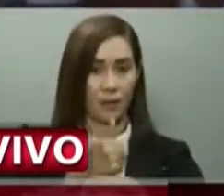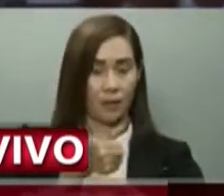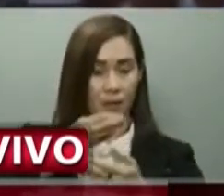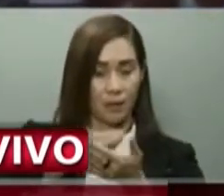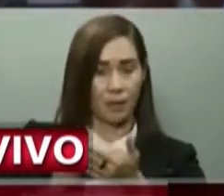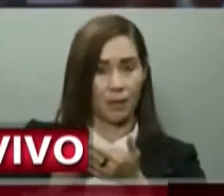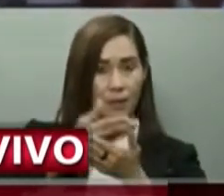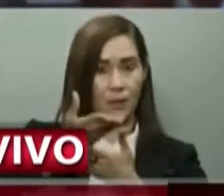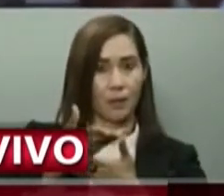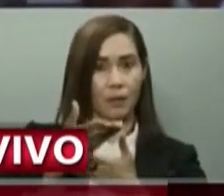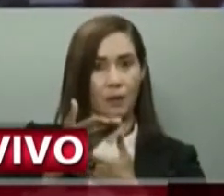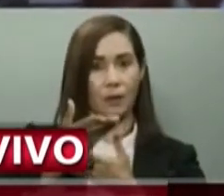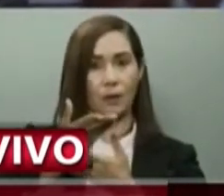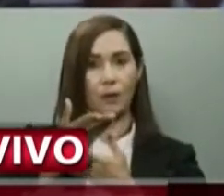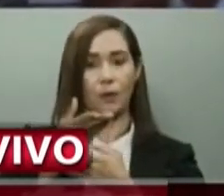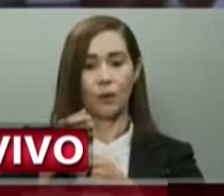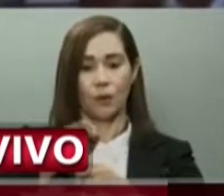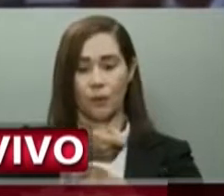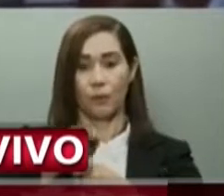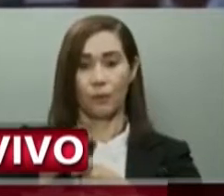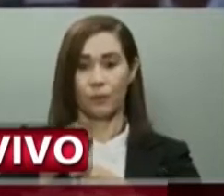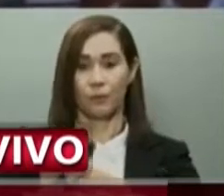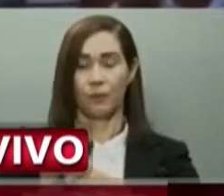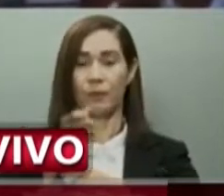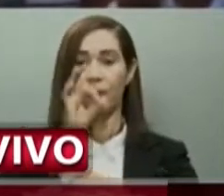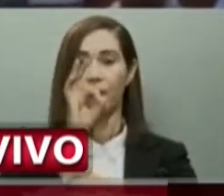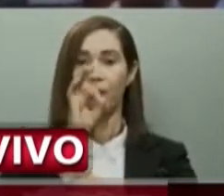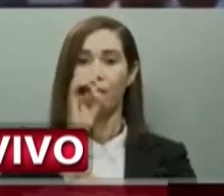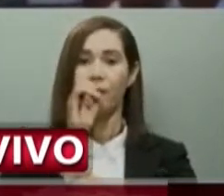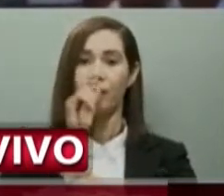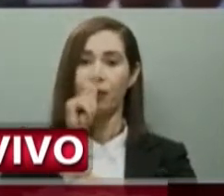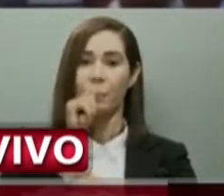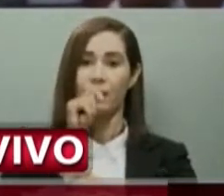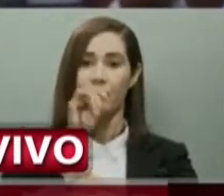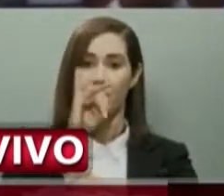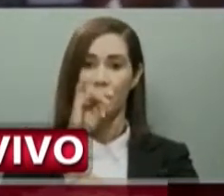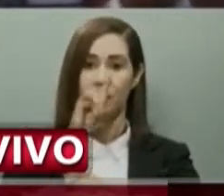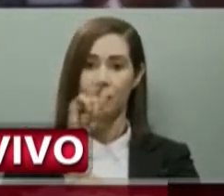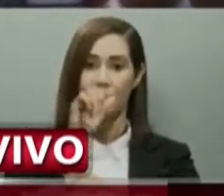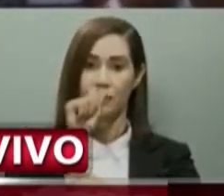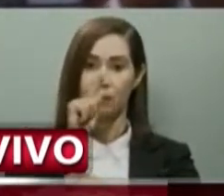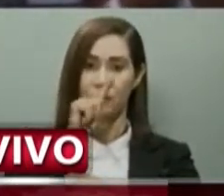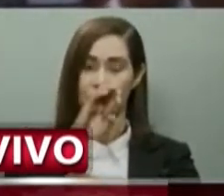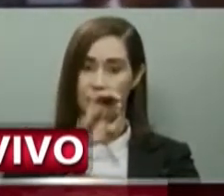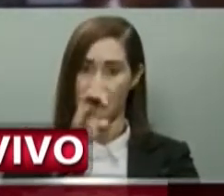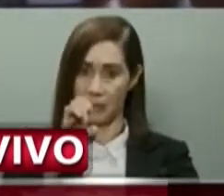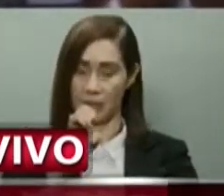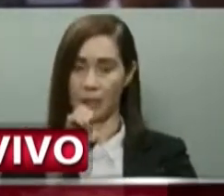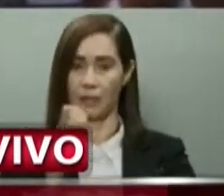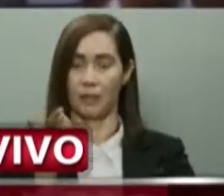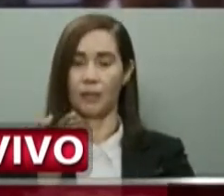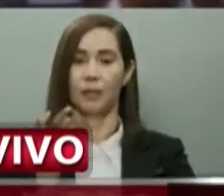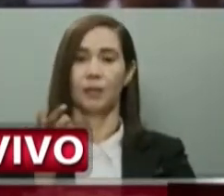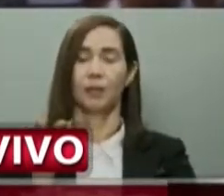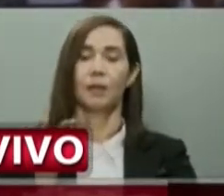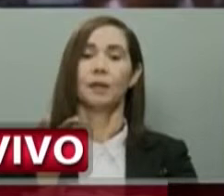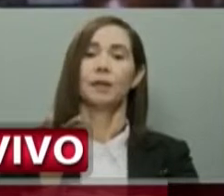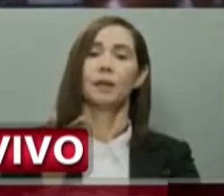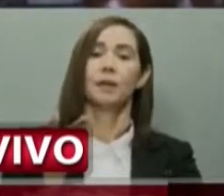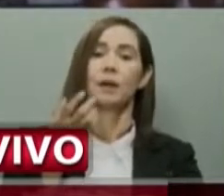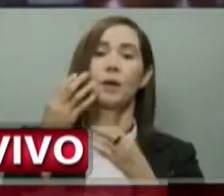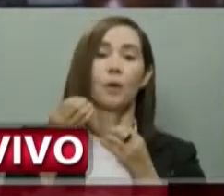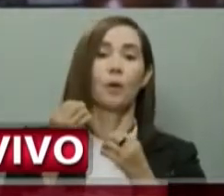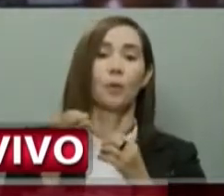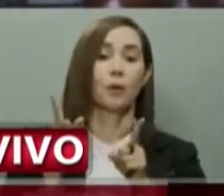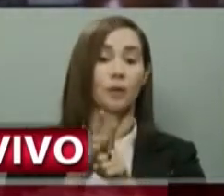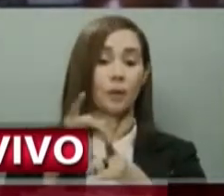los fertilizantes que han ido subiendo? Y por otra parte, Haití es uno de nuestros primeros mercados a nivel mundial